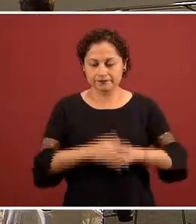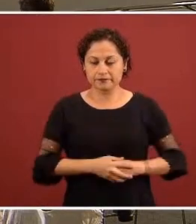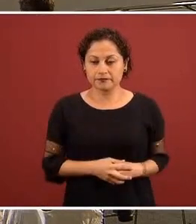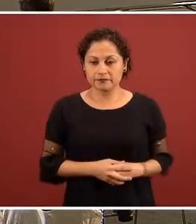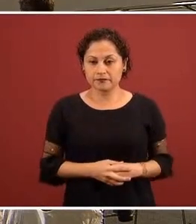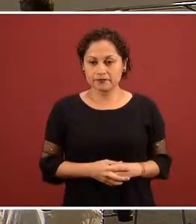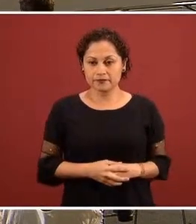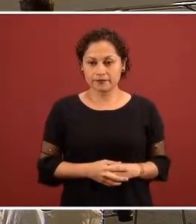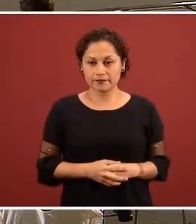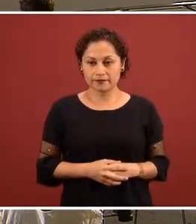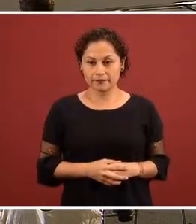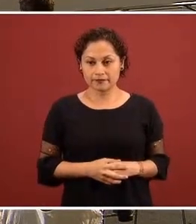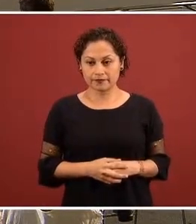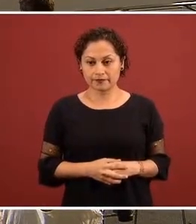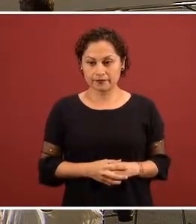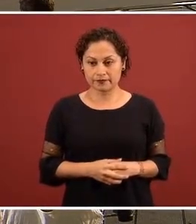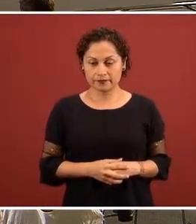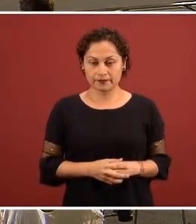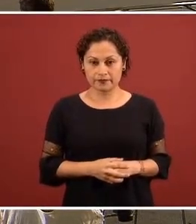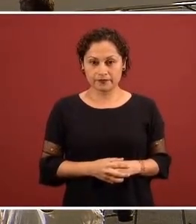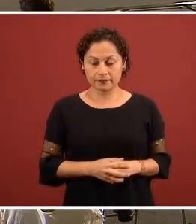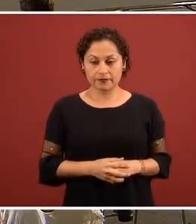Muchas gracias. ¿Sí? Gracias.